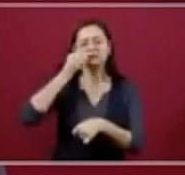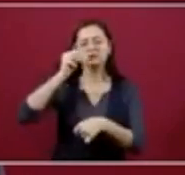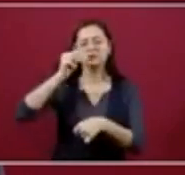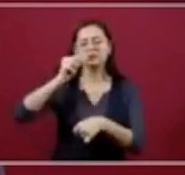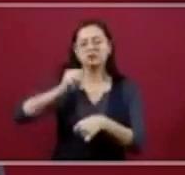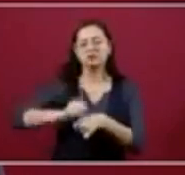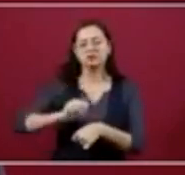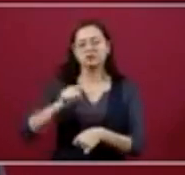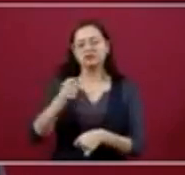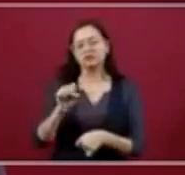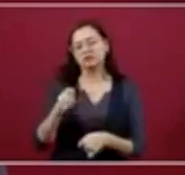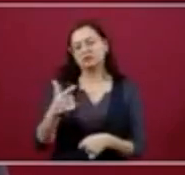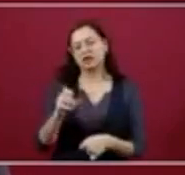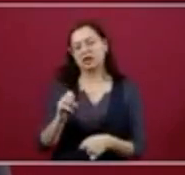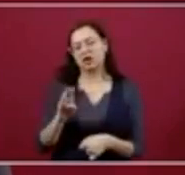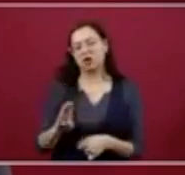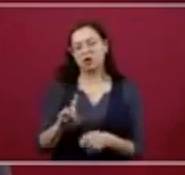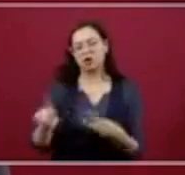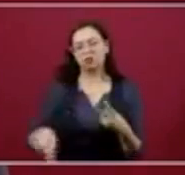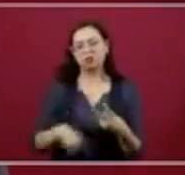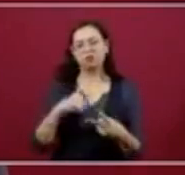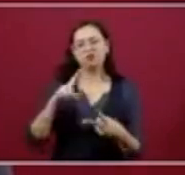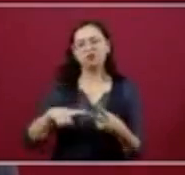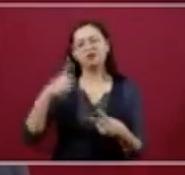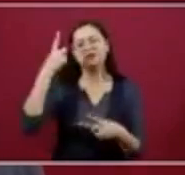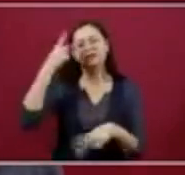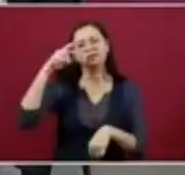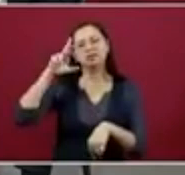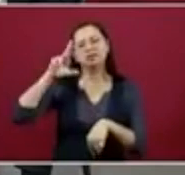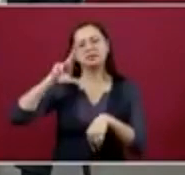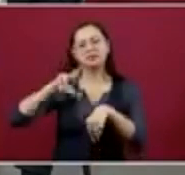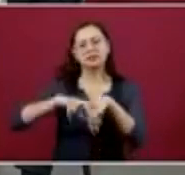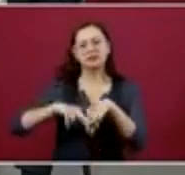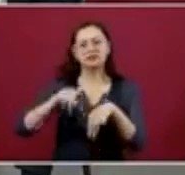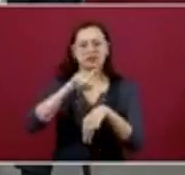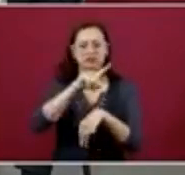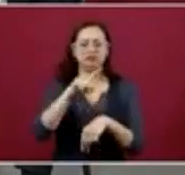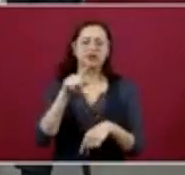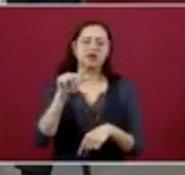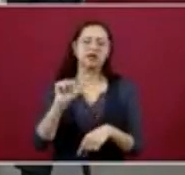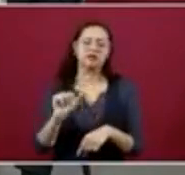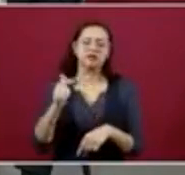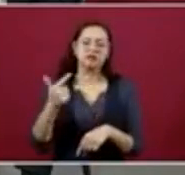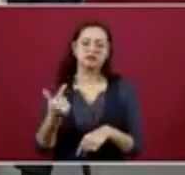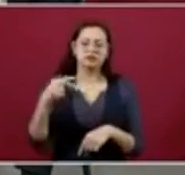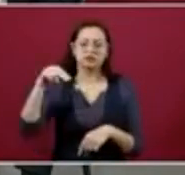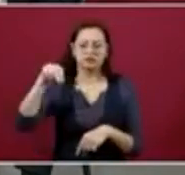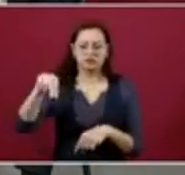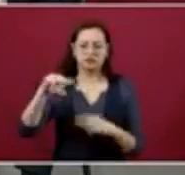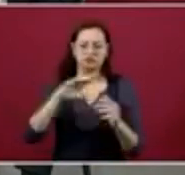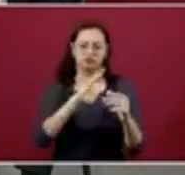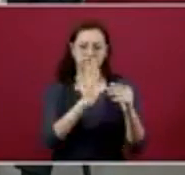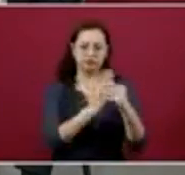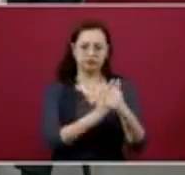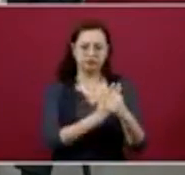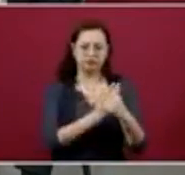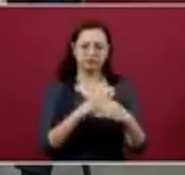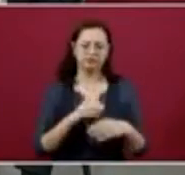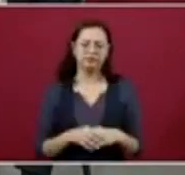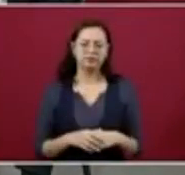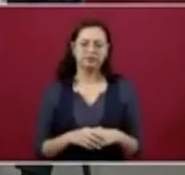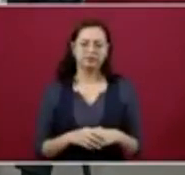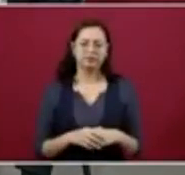Robledo, y el director del Archivo General de la Nación,